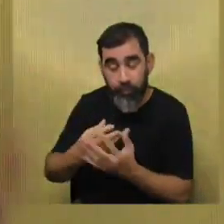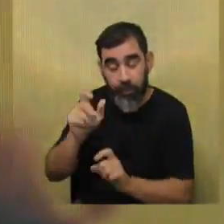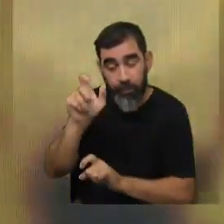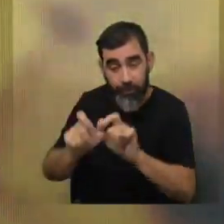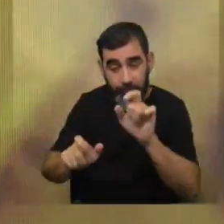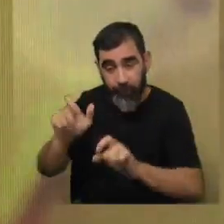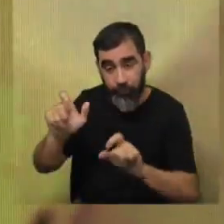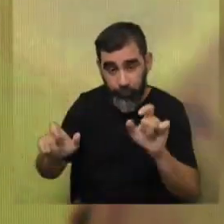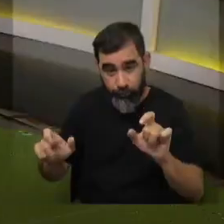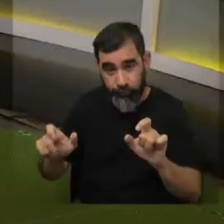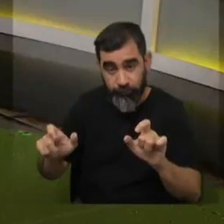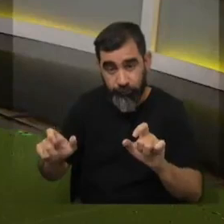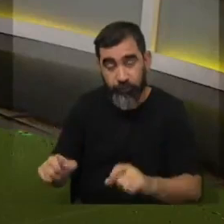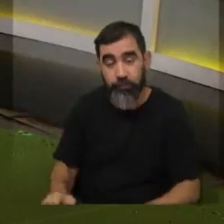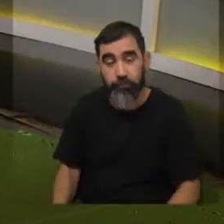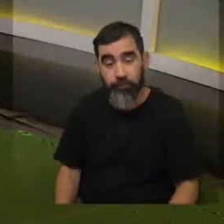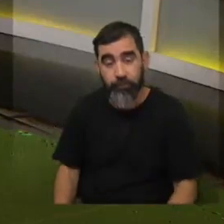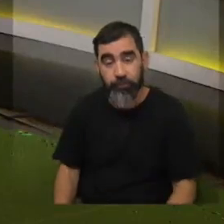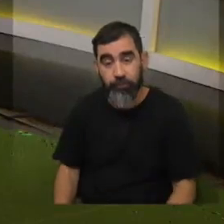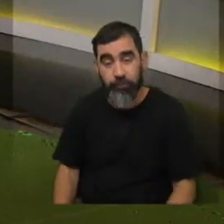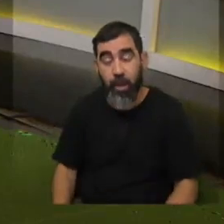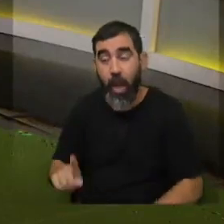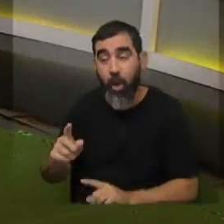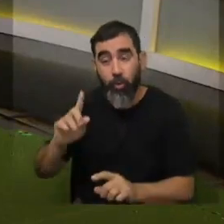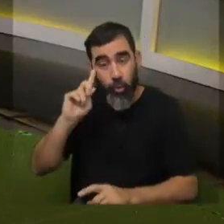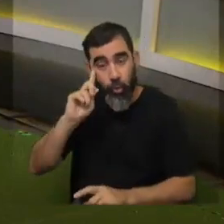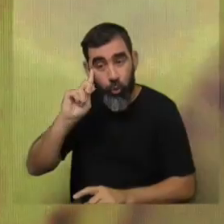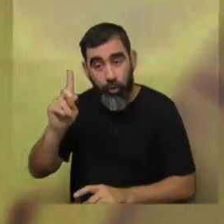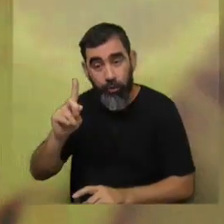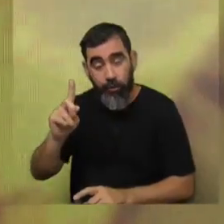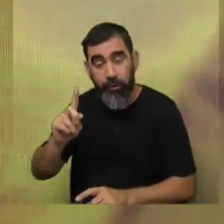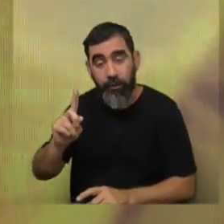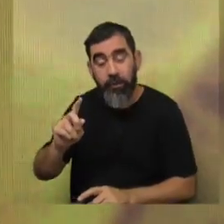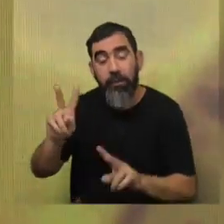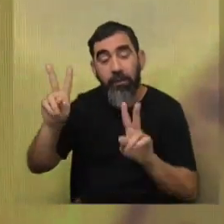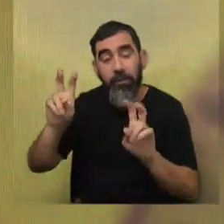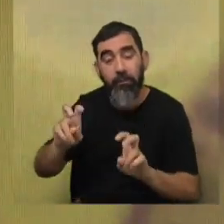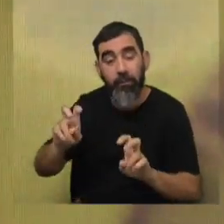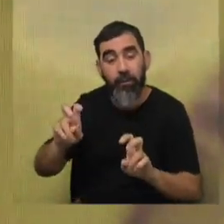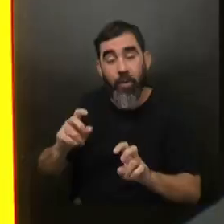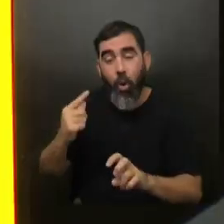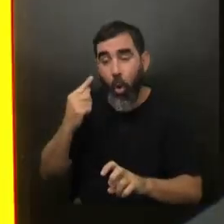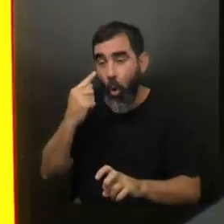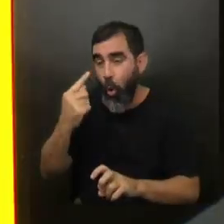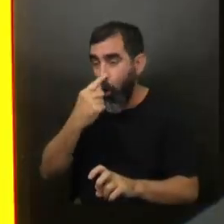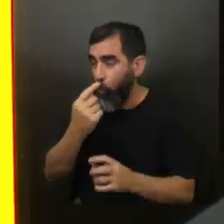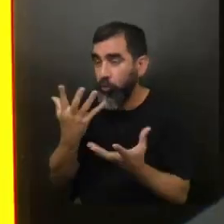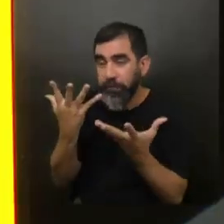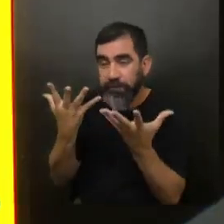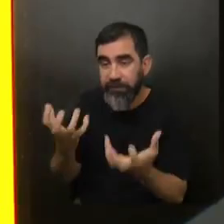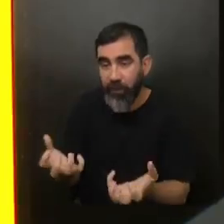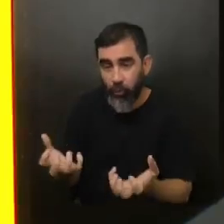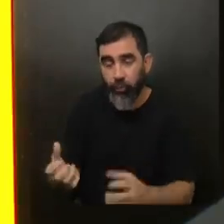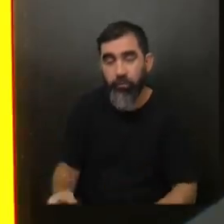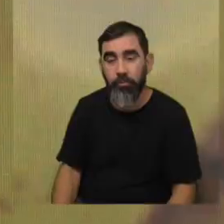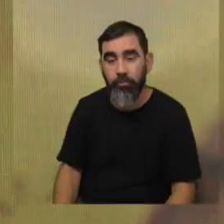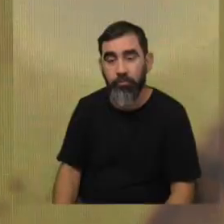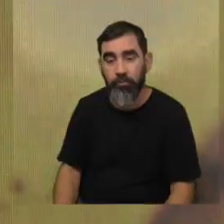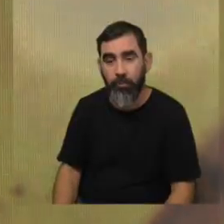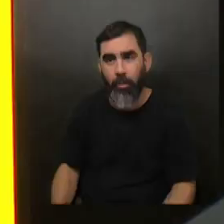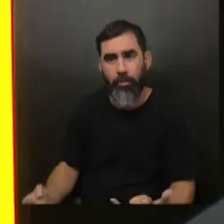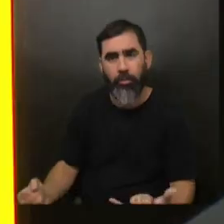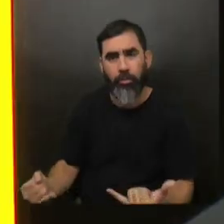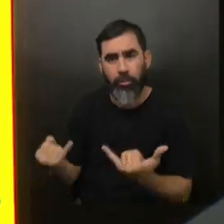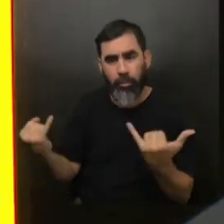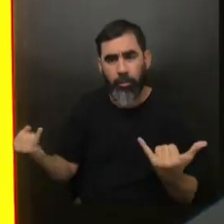Alexandra Perrone, aunque muchos tal vez ni lo sepan, ¿no? Que es el síndrome del ojo seco. ¿Cómo andás? Hola, Bienvenida. Gustavo. Bien. ¿Todo bien? Bueno. ¿Tanto tiempo?